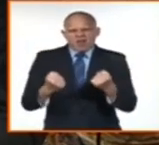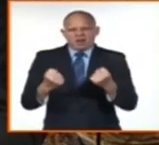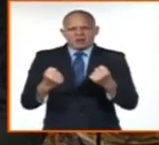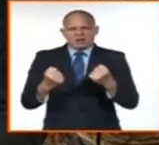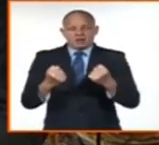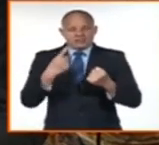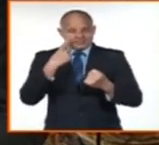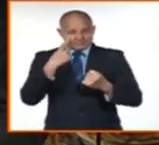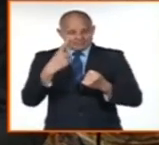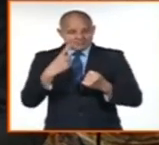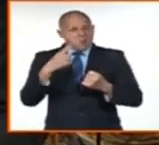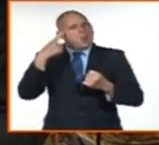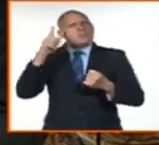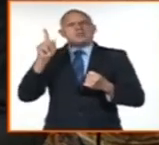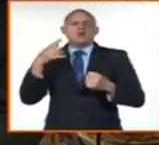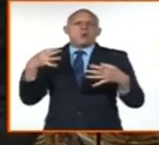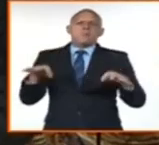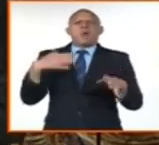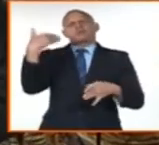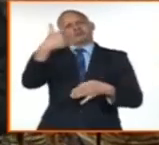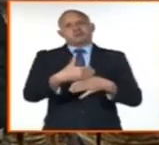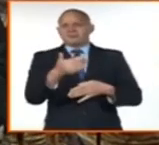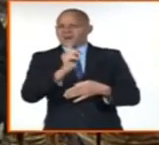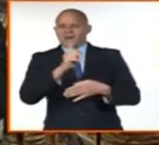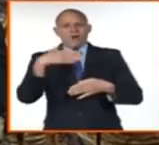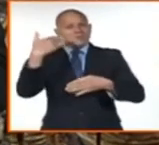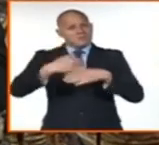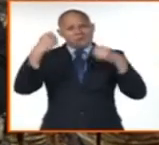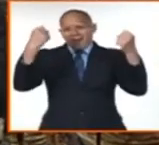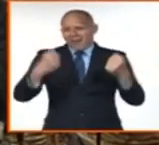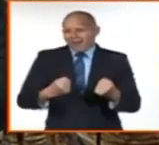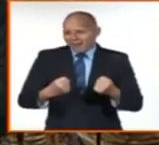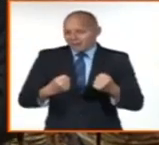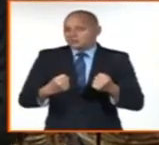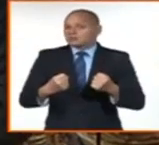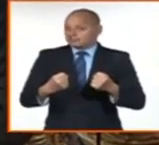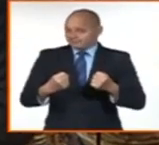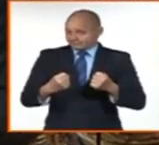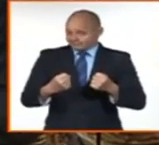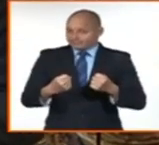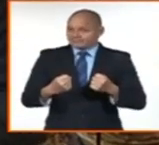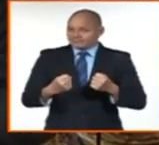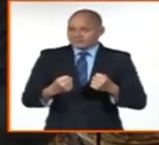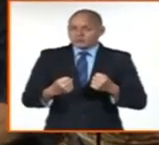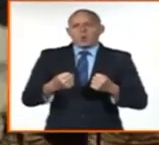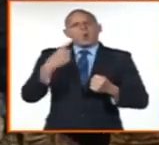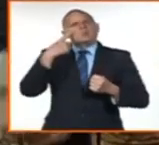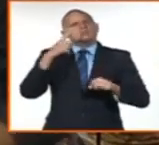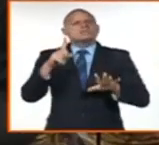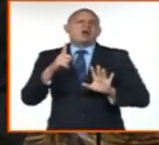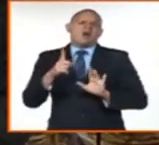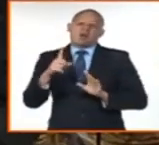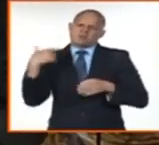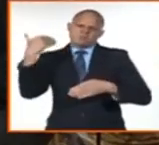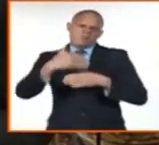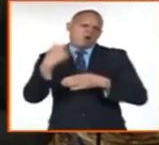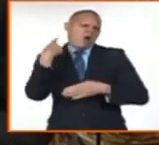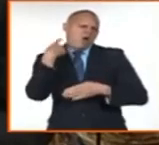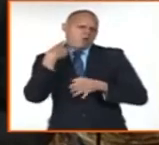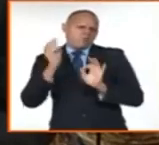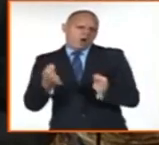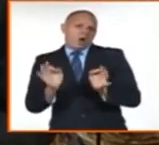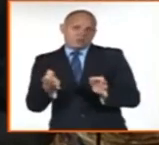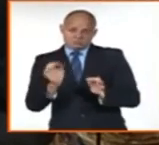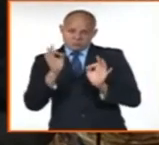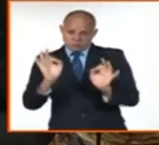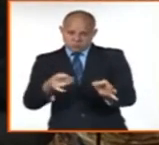agresividad. Nosotros no estamos viviendo la misma situación de bloqueo que estábamos viviendo hasta el primer